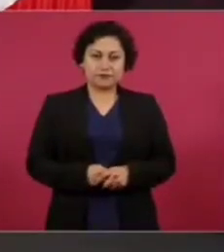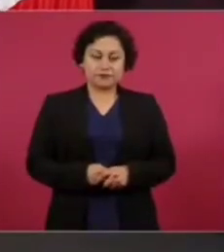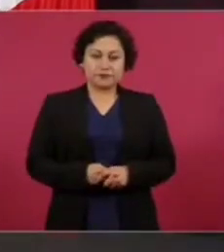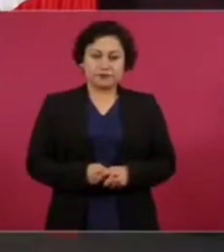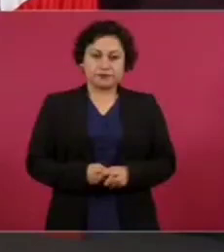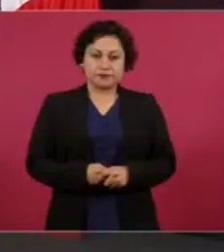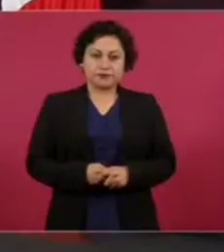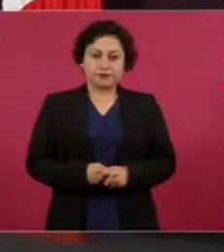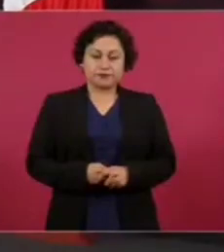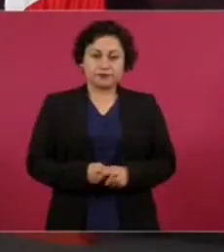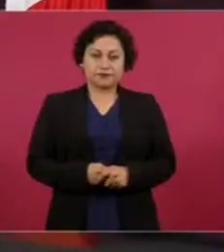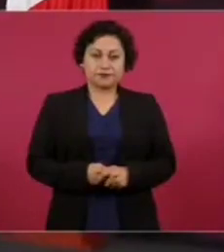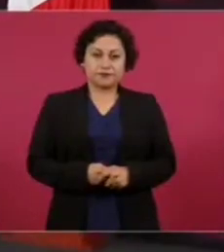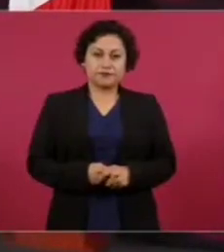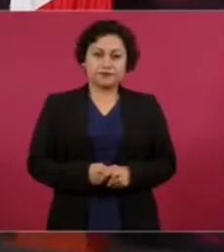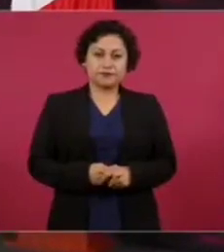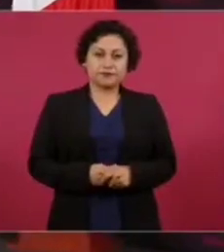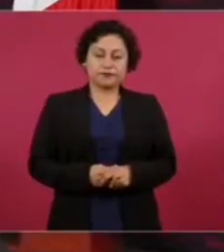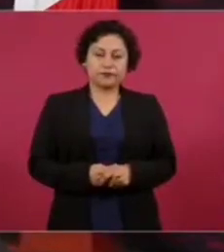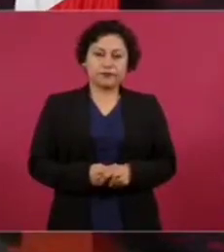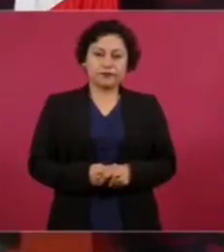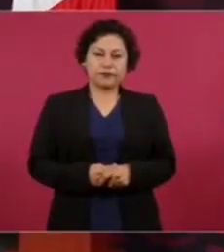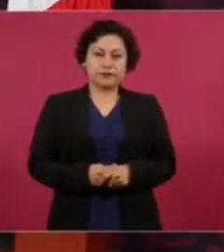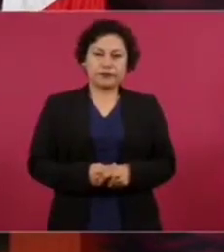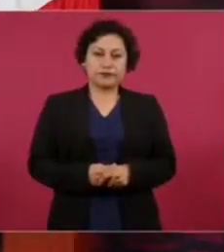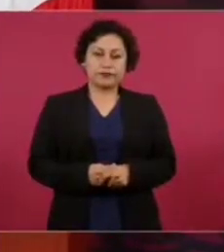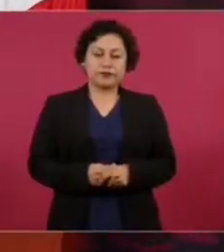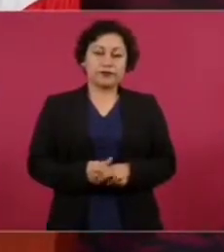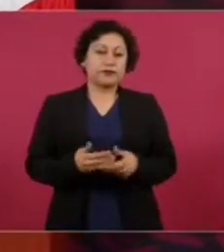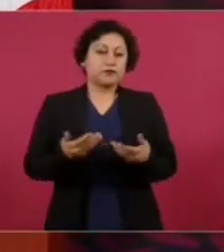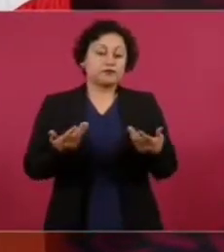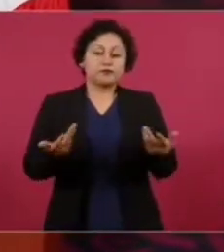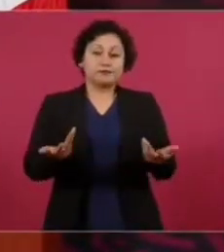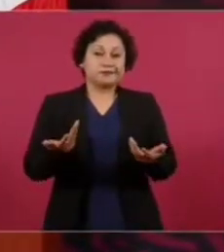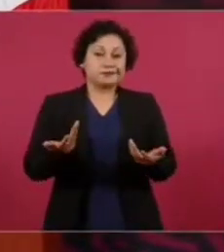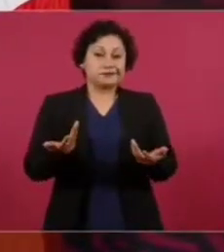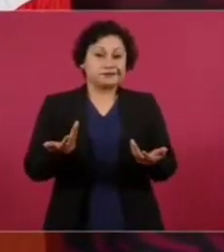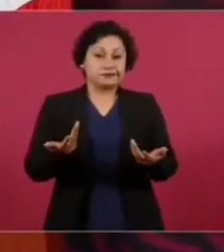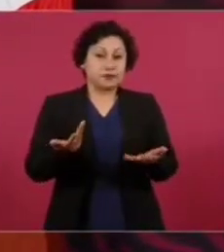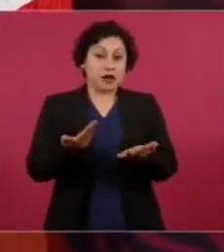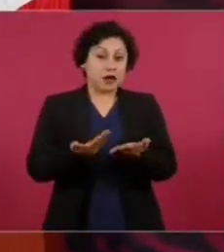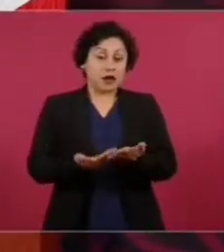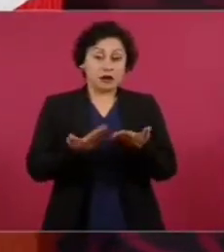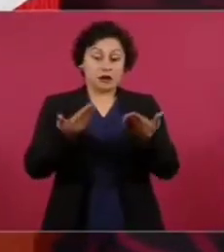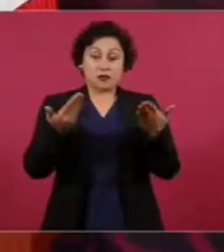Incluso ya no se requiere